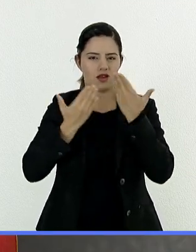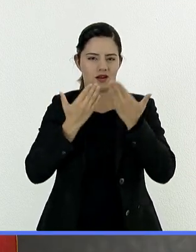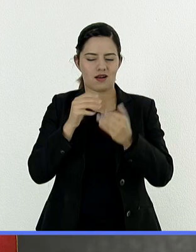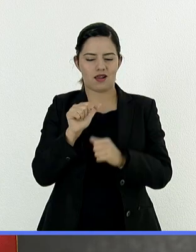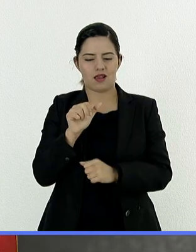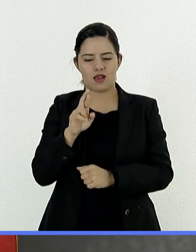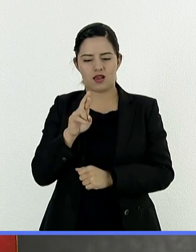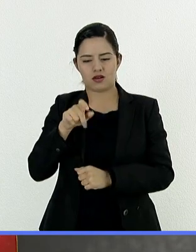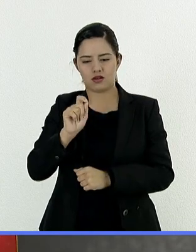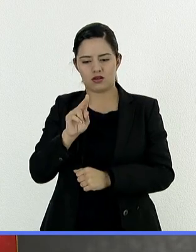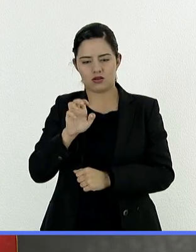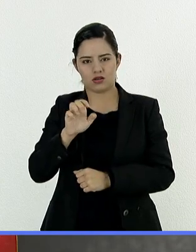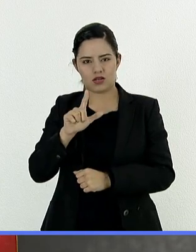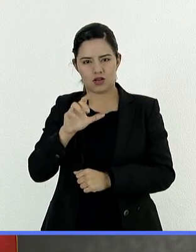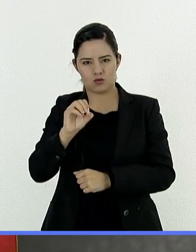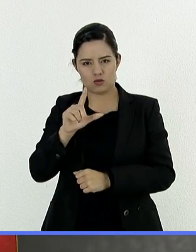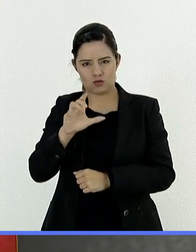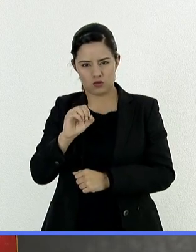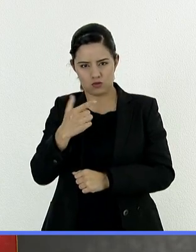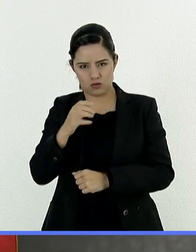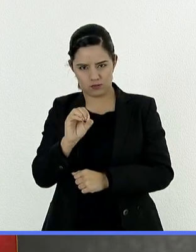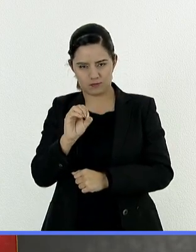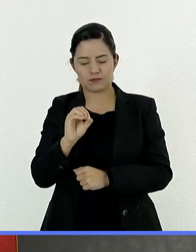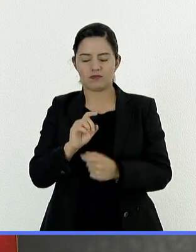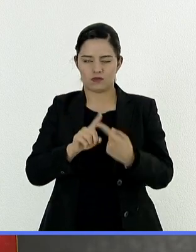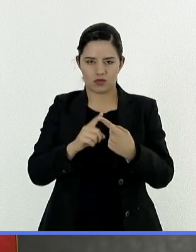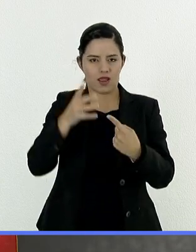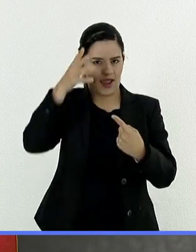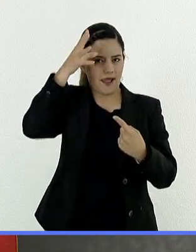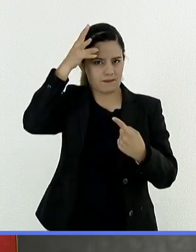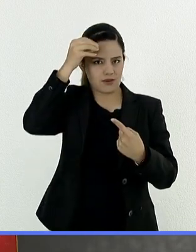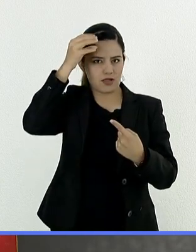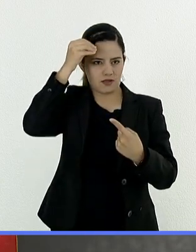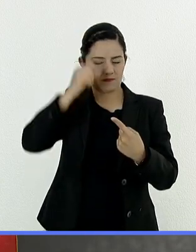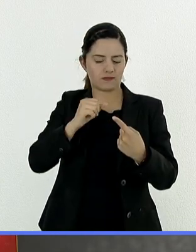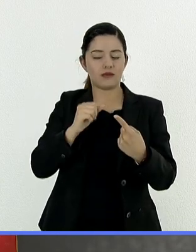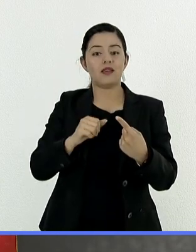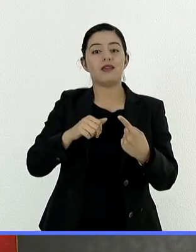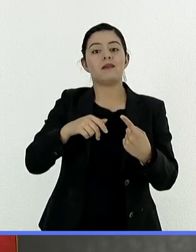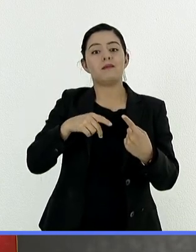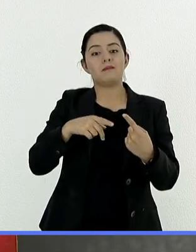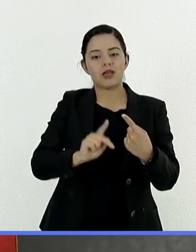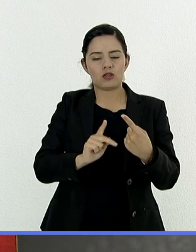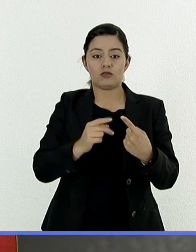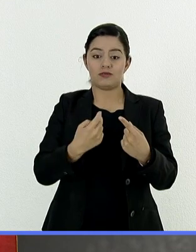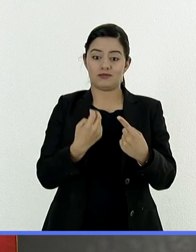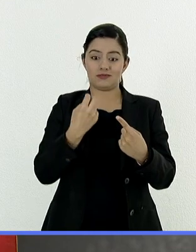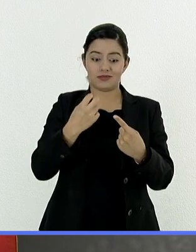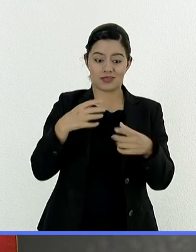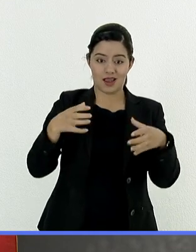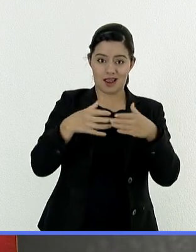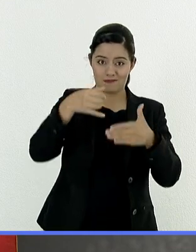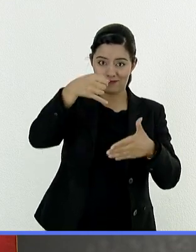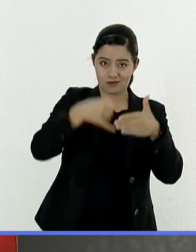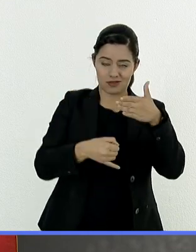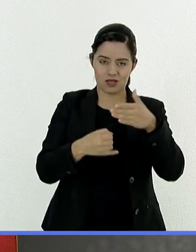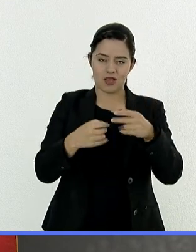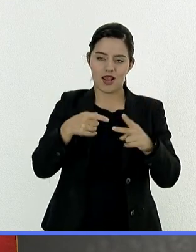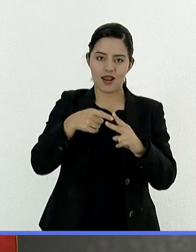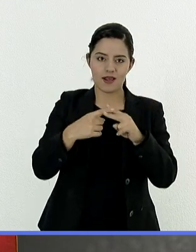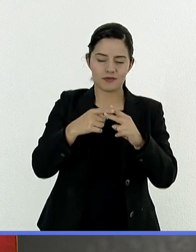y todo tu conocimiento tu teoría pero aquí las herramientas que usamos son diferentes a la arqueología tradicional porque aquí necesitas